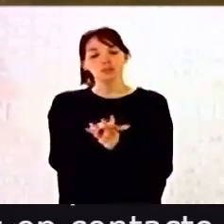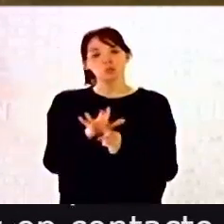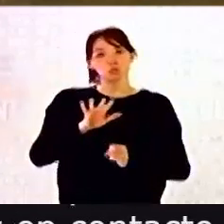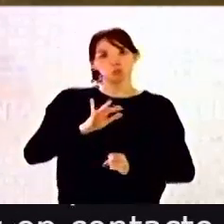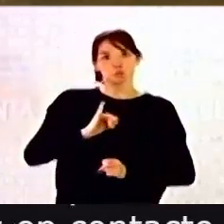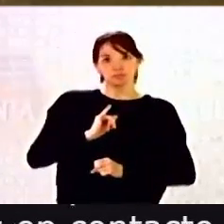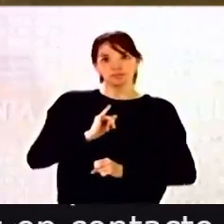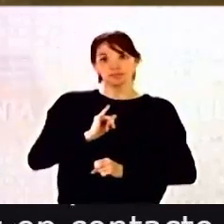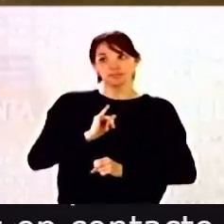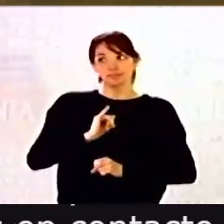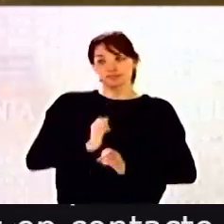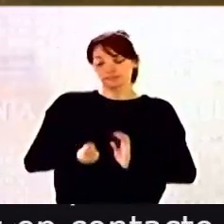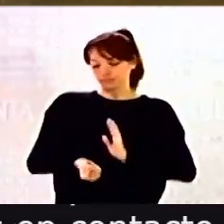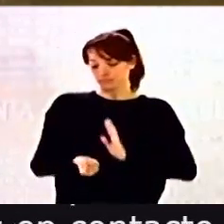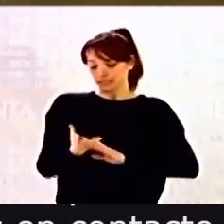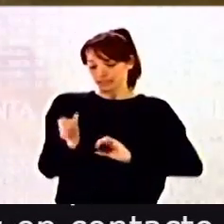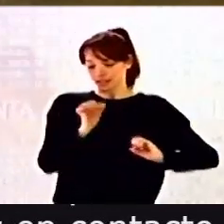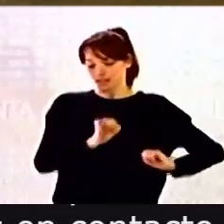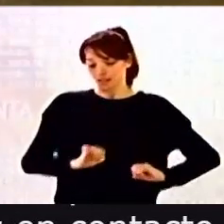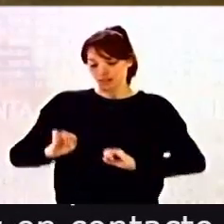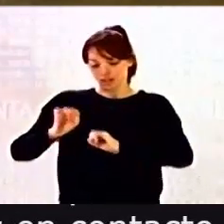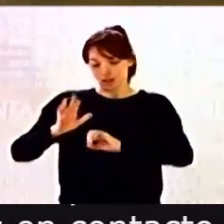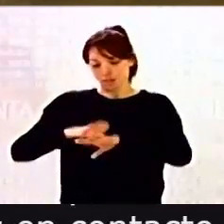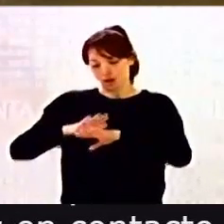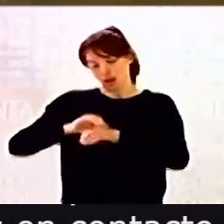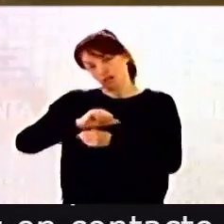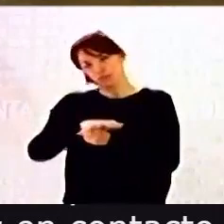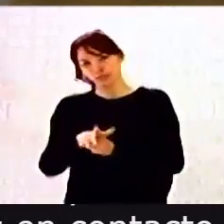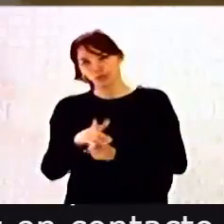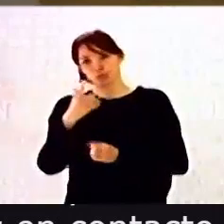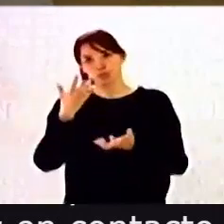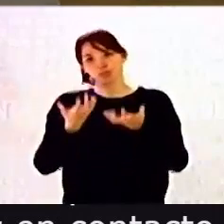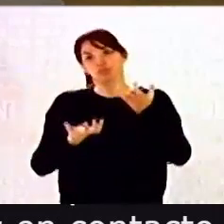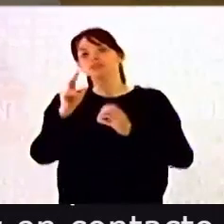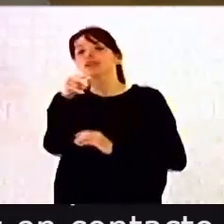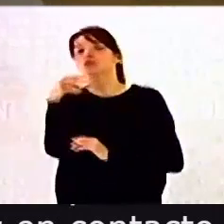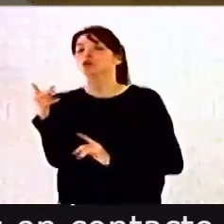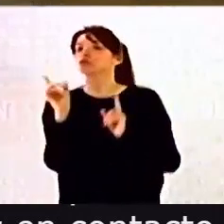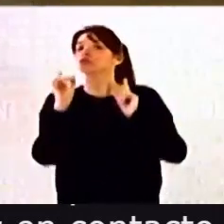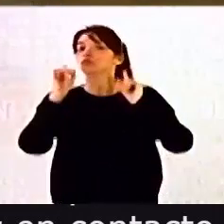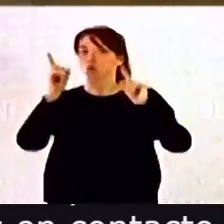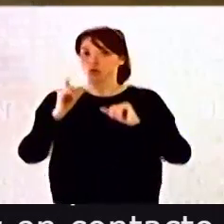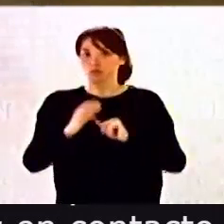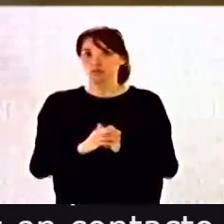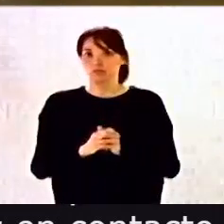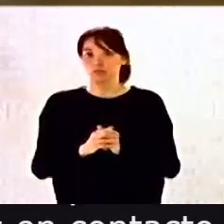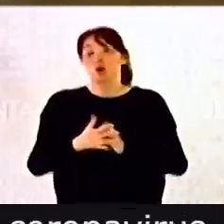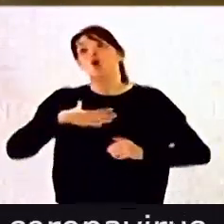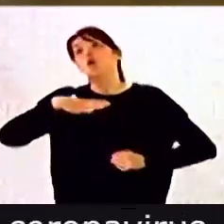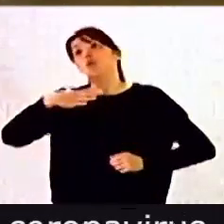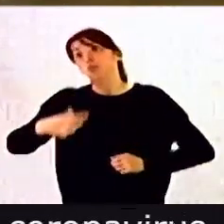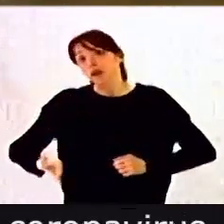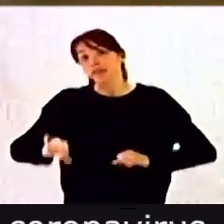ha desarrollado defensas contra el coronavirus. Por lo tanto, pueden quedar las defensas del